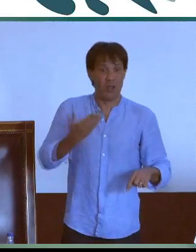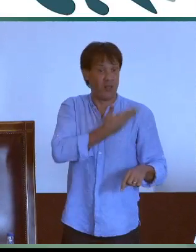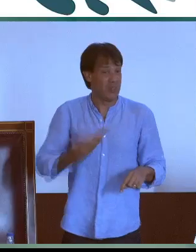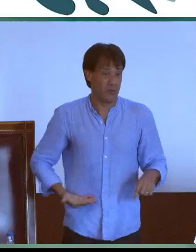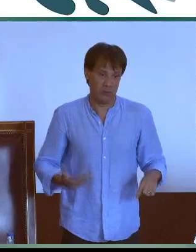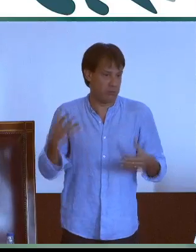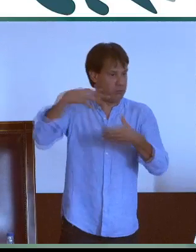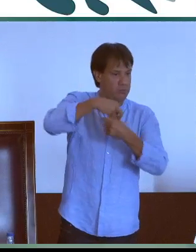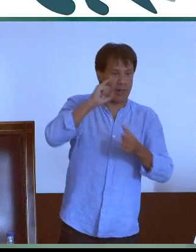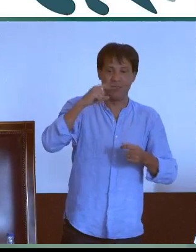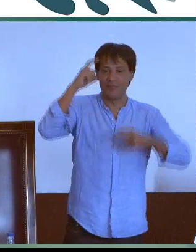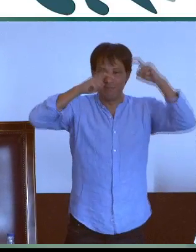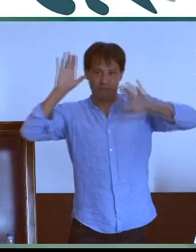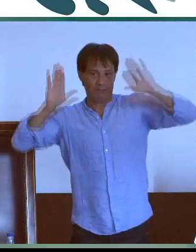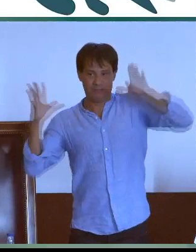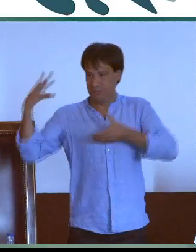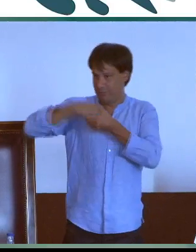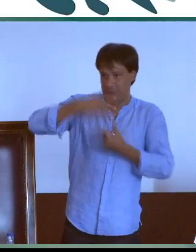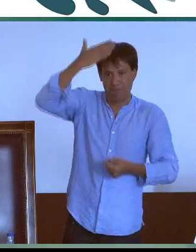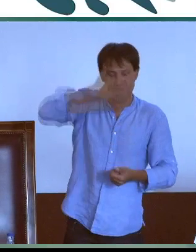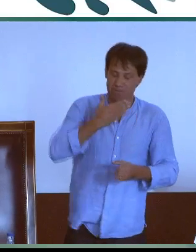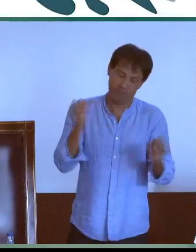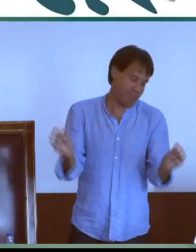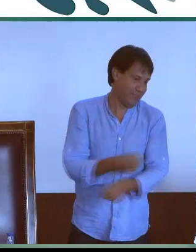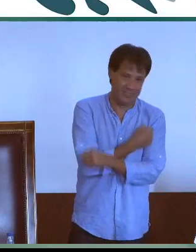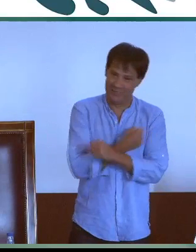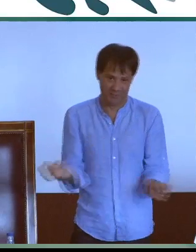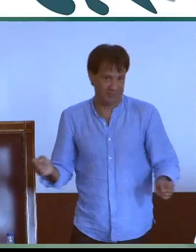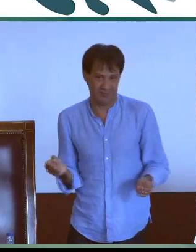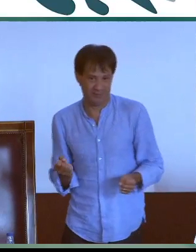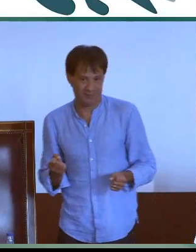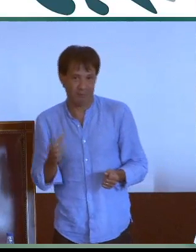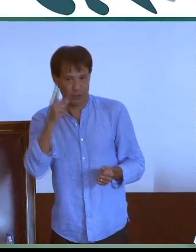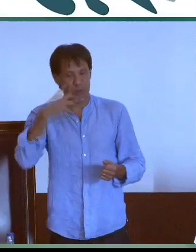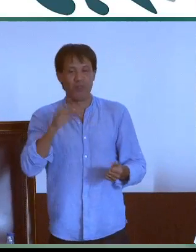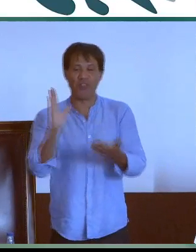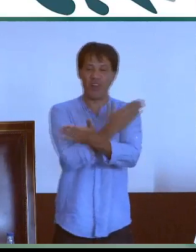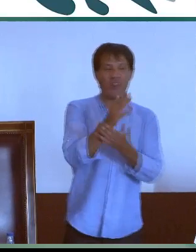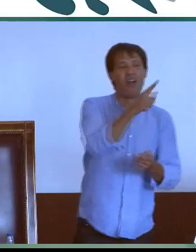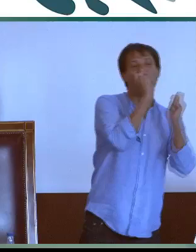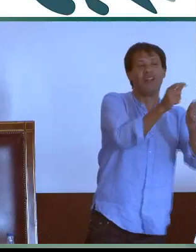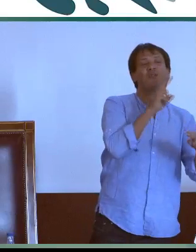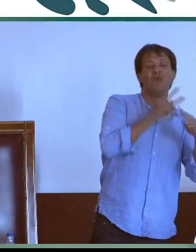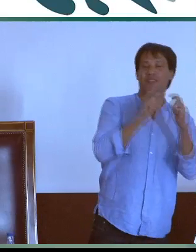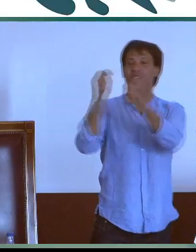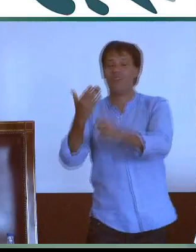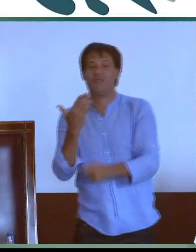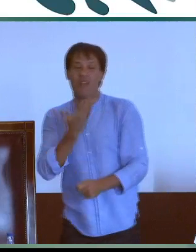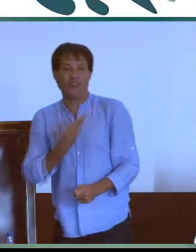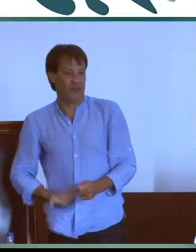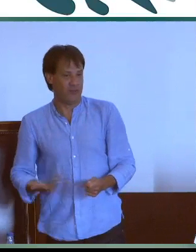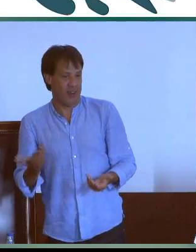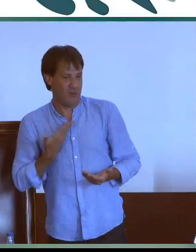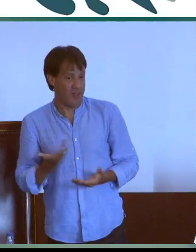La tercera eran los adjetivos. Hay expresiones, es imposible que no haya expresión para saber si es